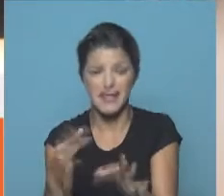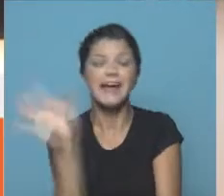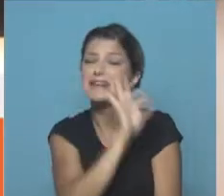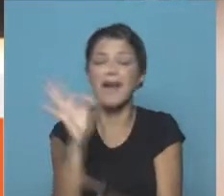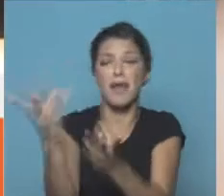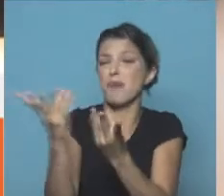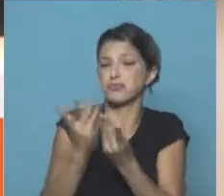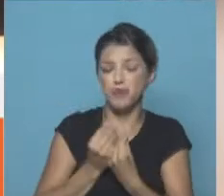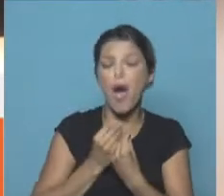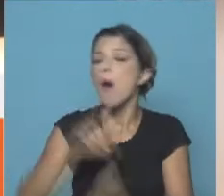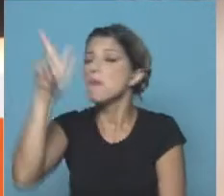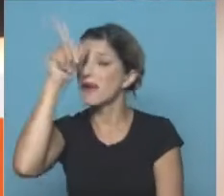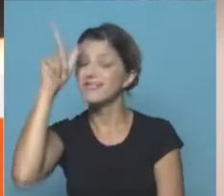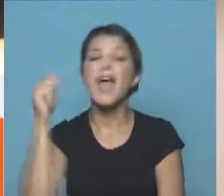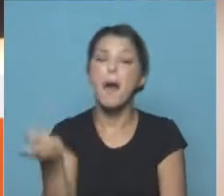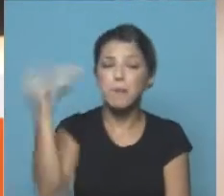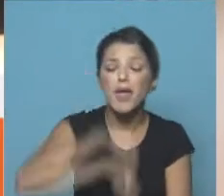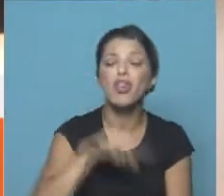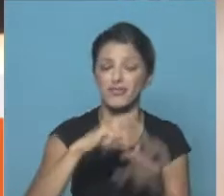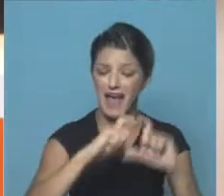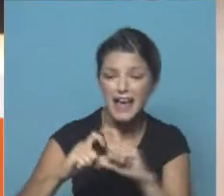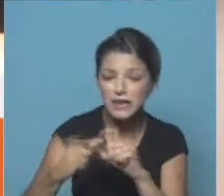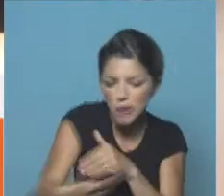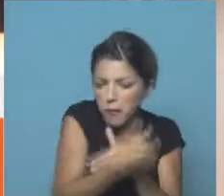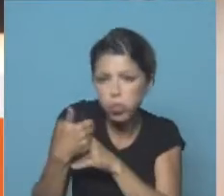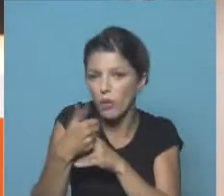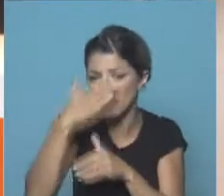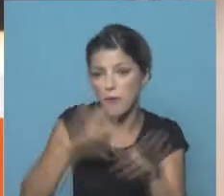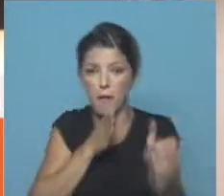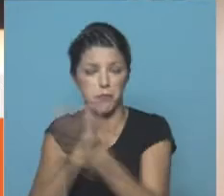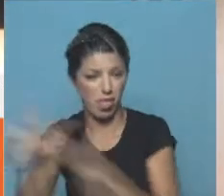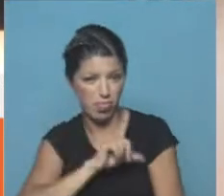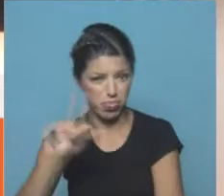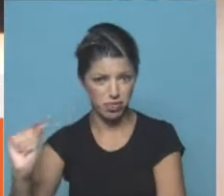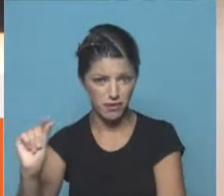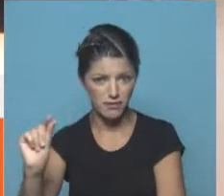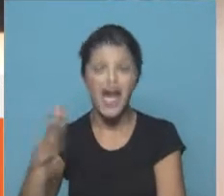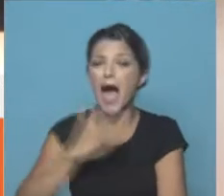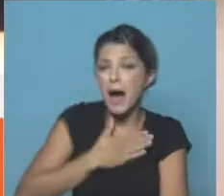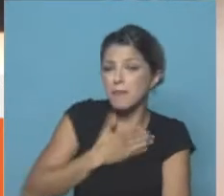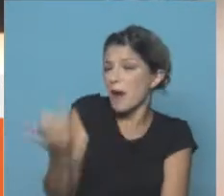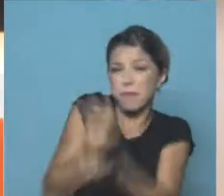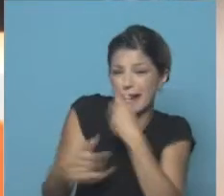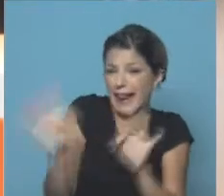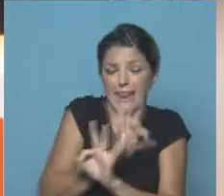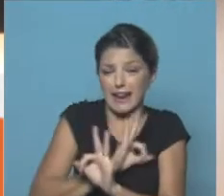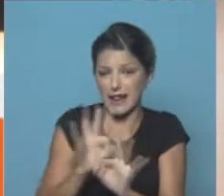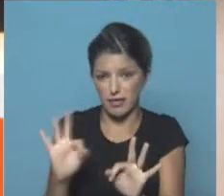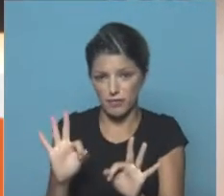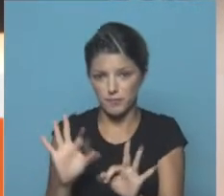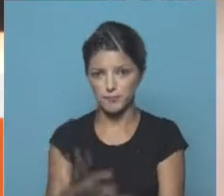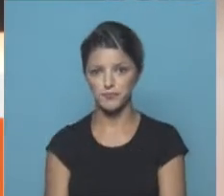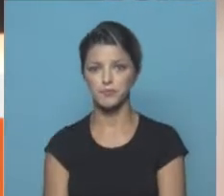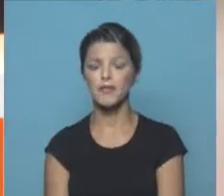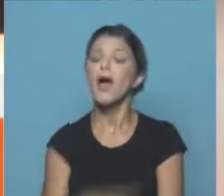nada. Vinieron los policías, levantaron los casquillos y se fueron. No me dieron ninguna respuesta.